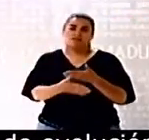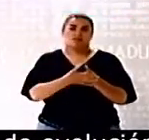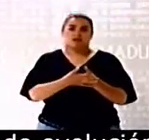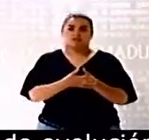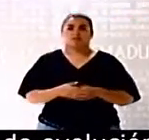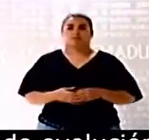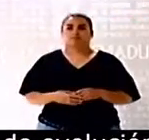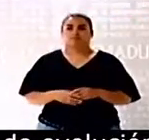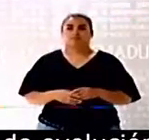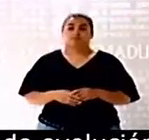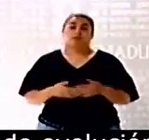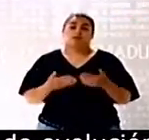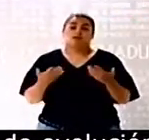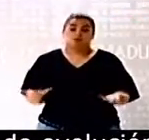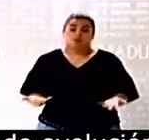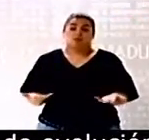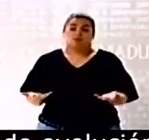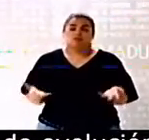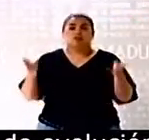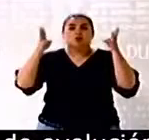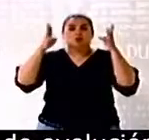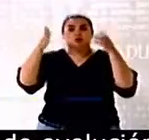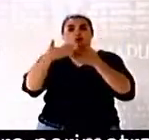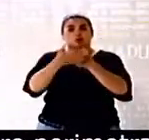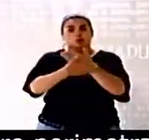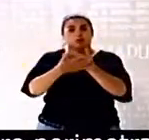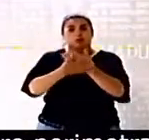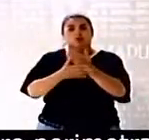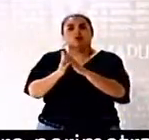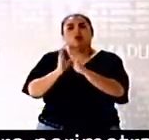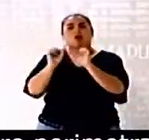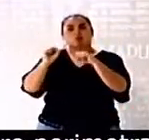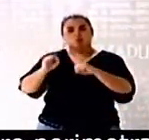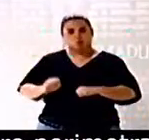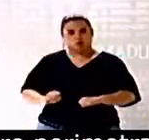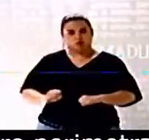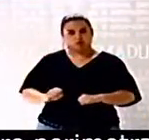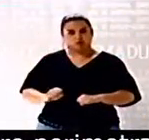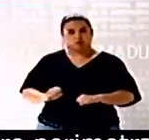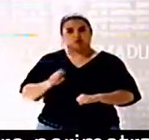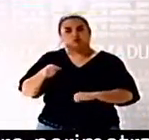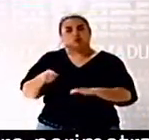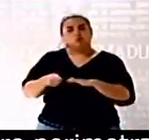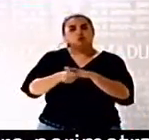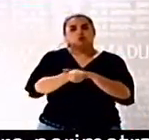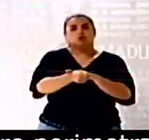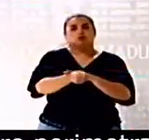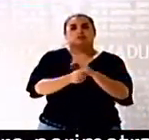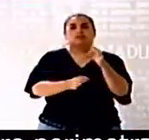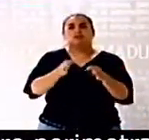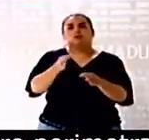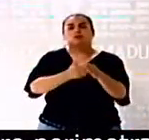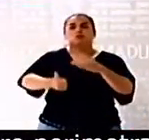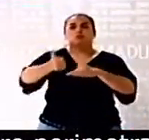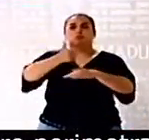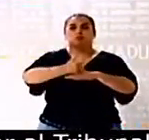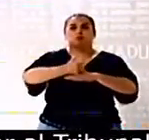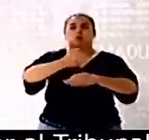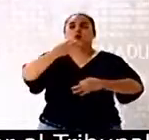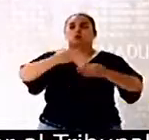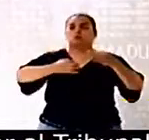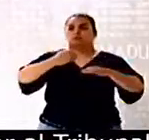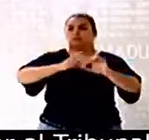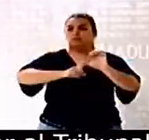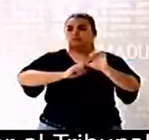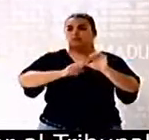perimetral. Por tanto, hoy el Consejo de Gobierno acuerda solicitar al Tribunal Superior de Justicia de Extremadura